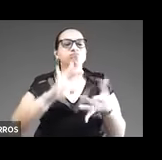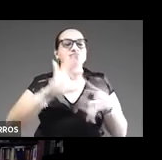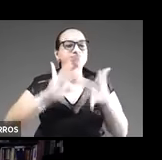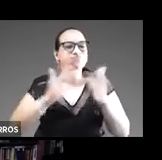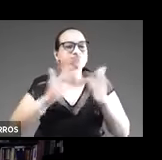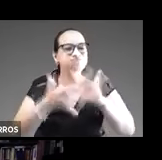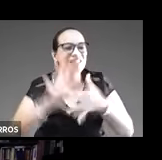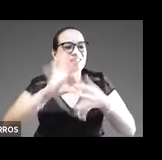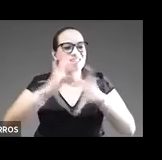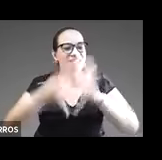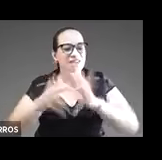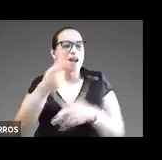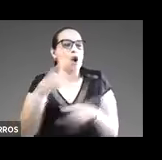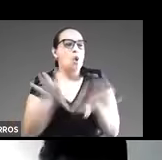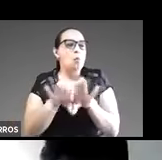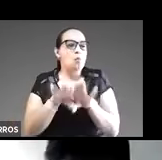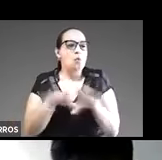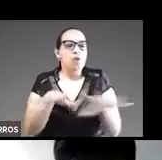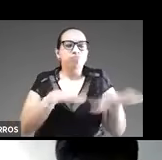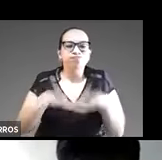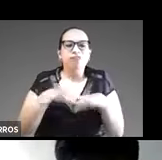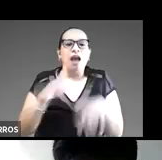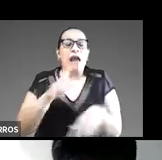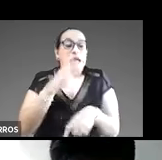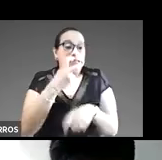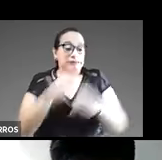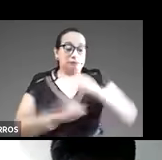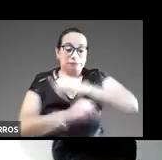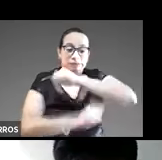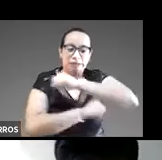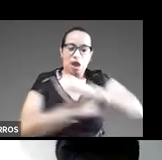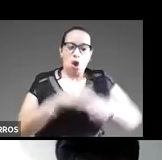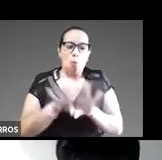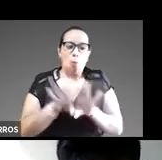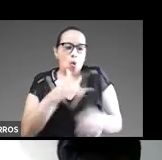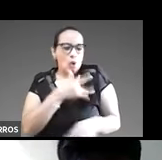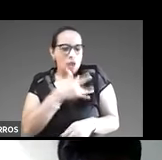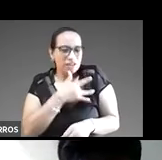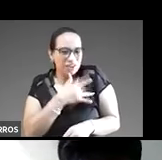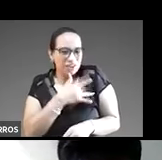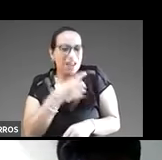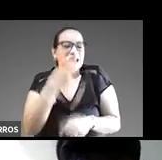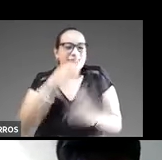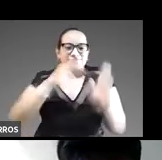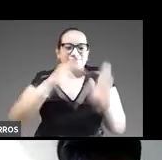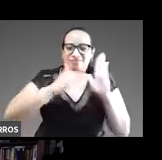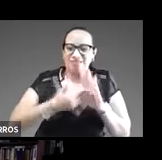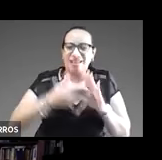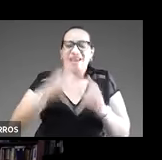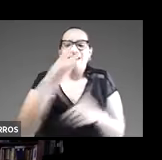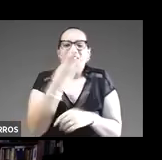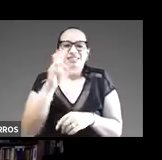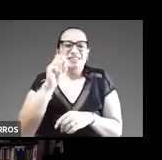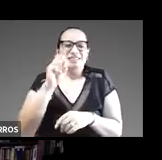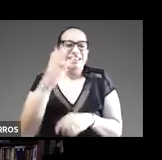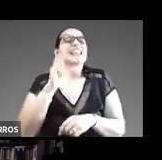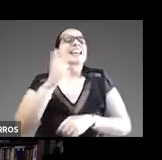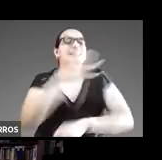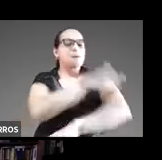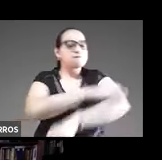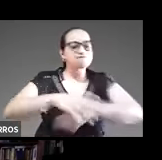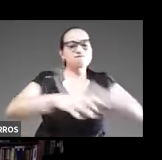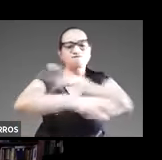el territorio, digamos. Si los pilares es el corazón, la 333 son los brazos, ¿no? En el sentido de que